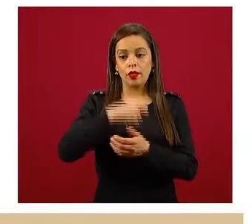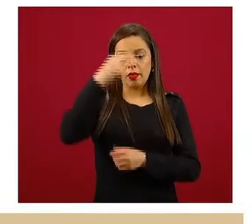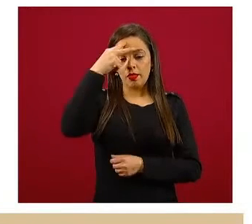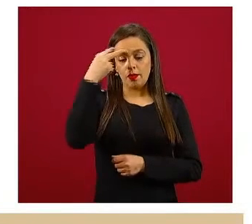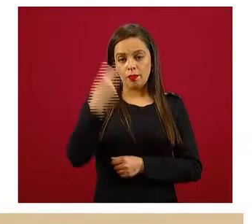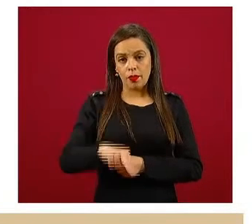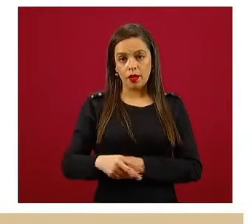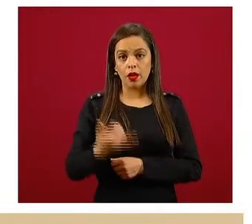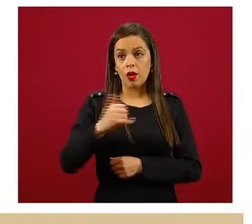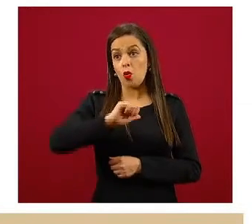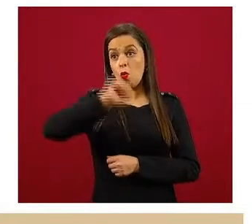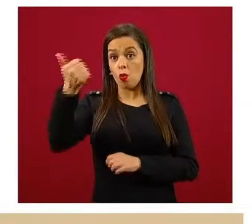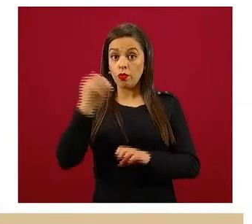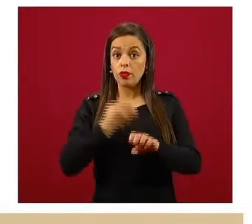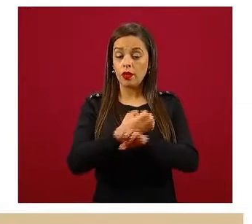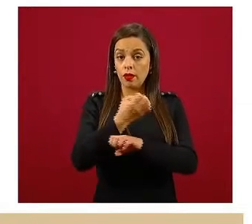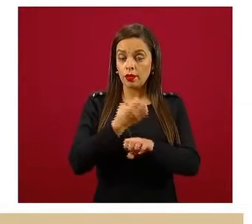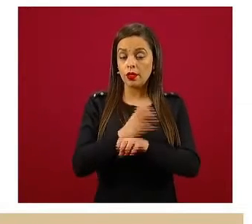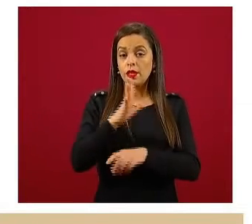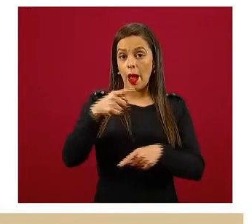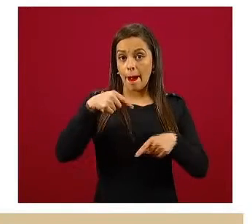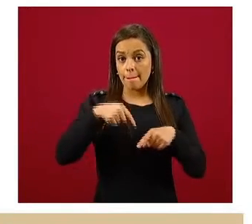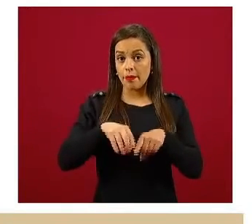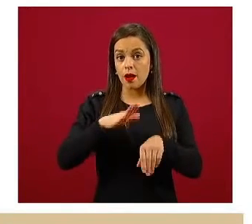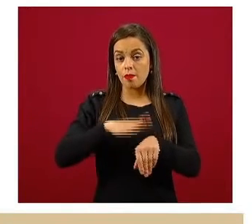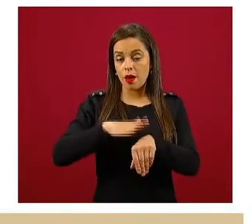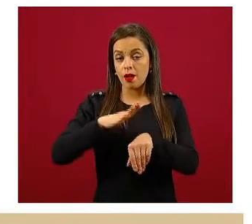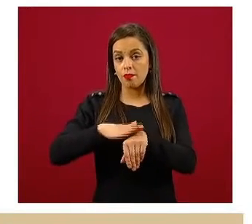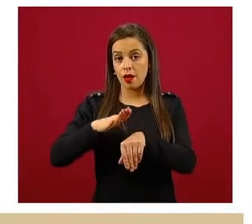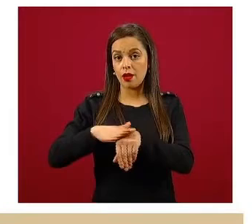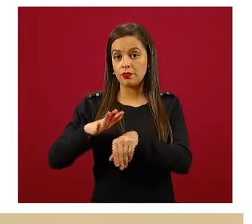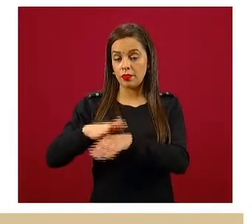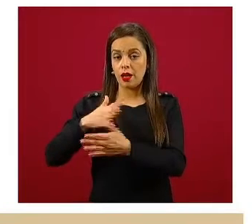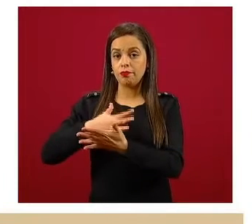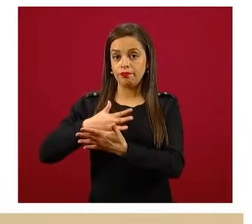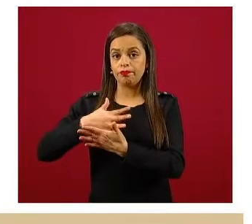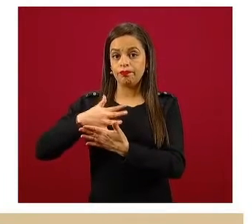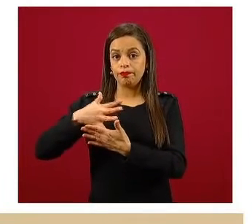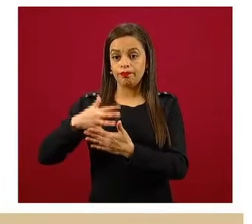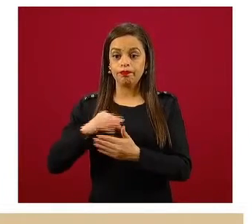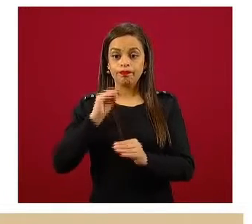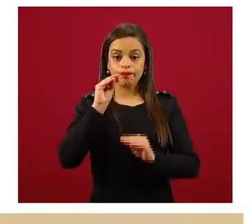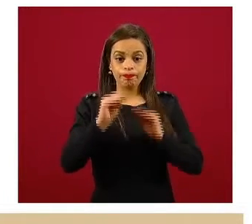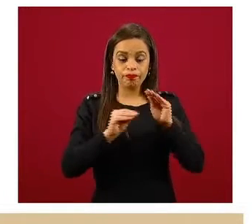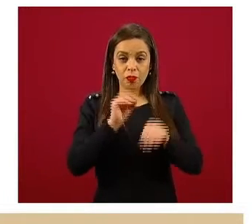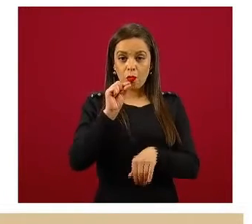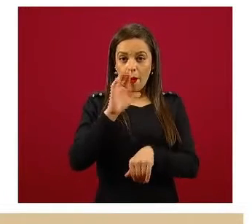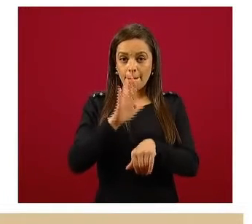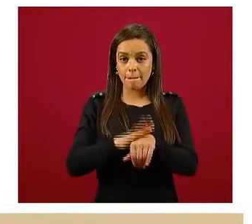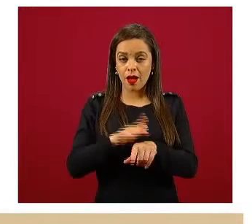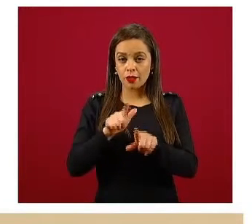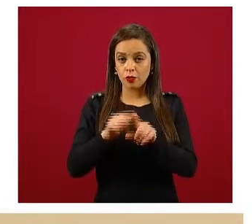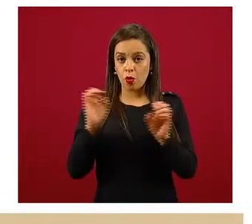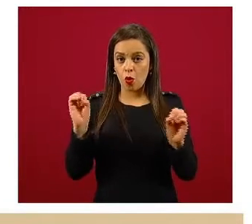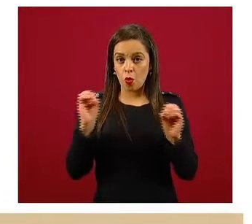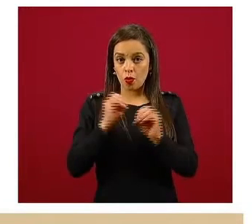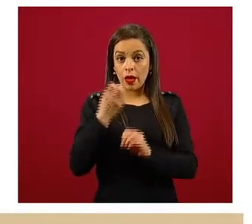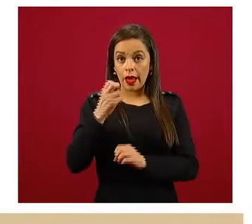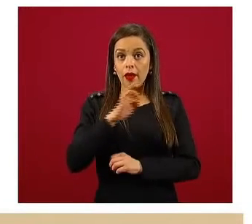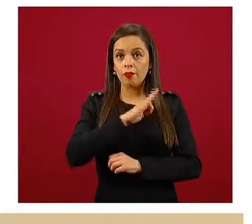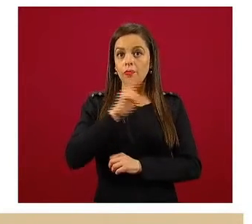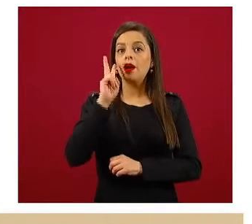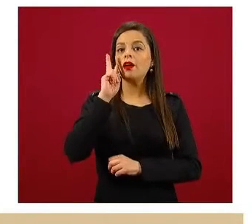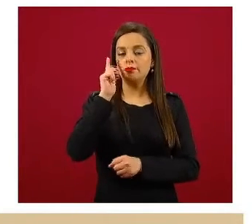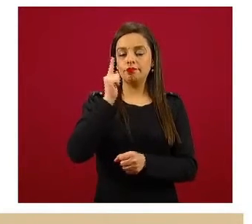aunque otras entidades federativas empiezan ya también a tener algunas tonalidades más oscuras, los que nos dice que